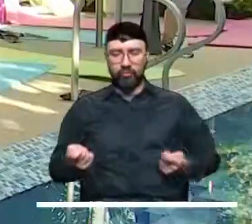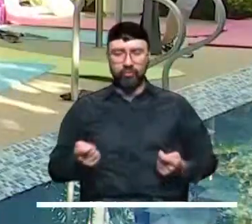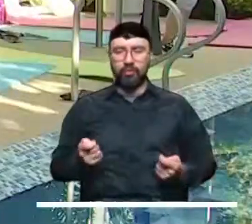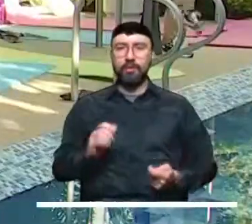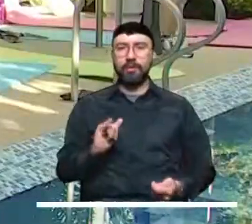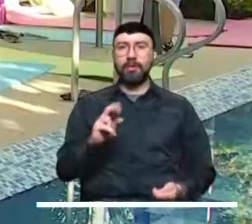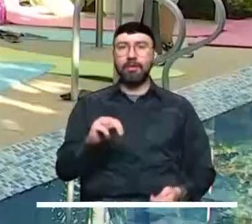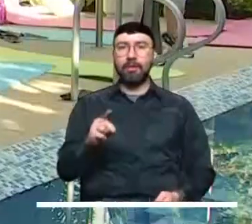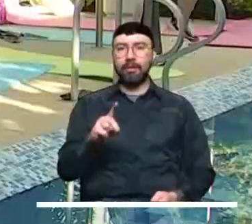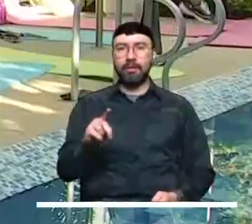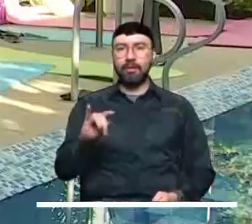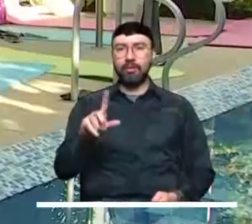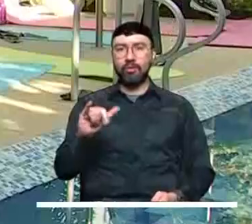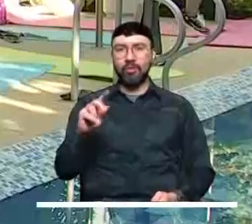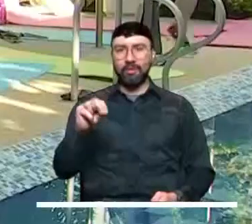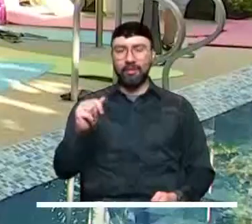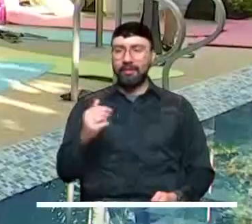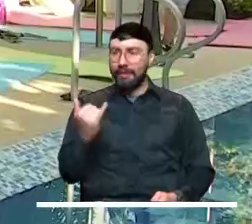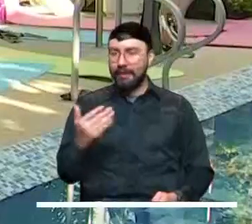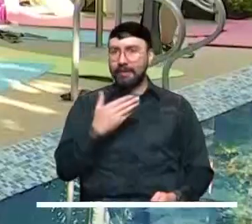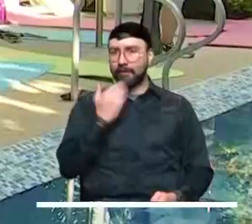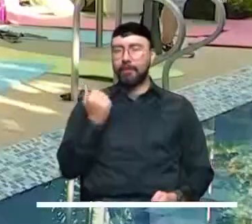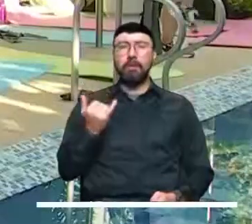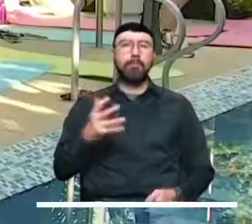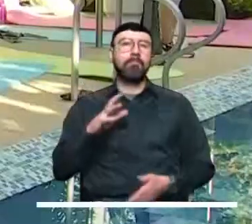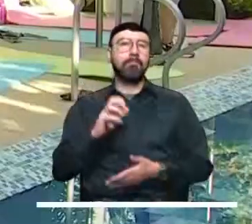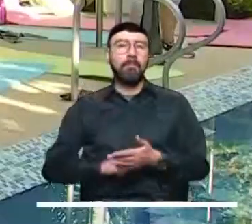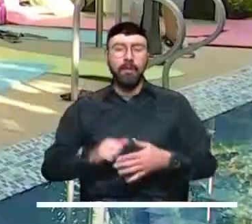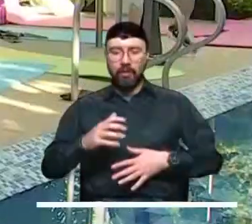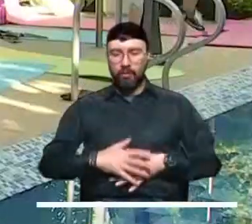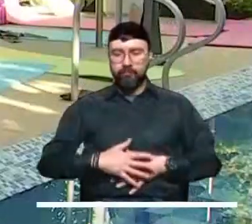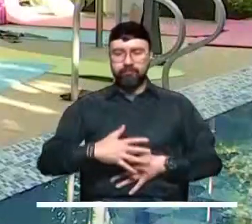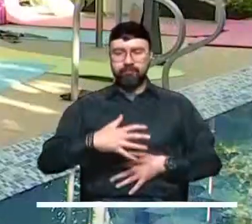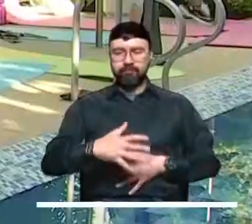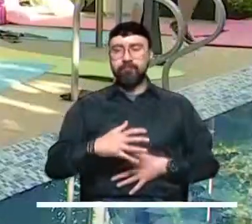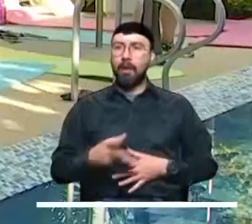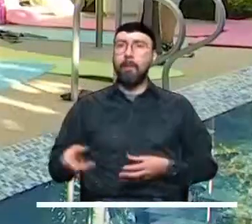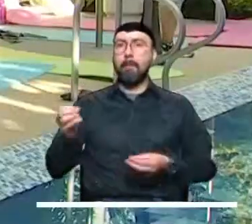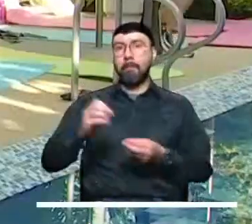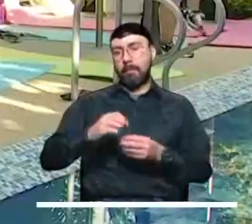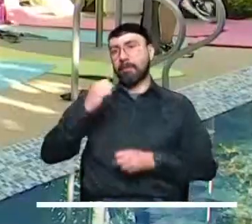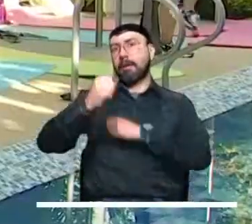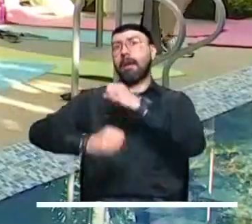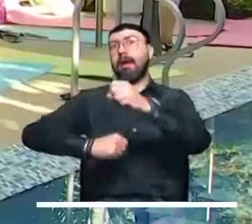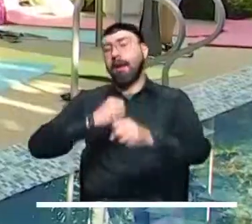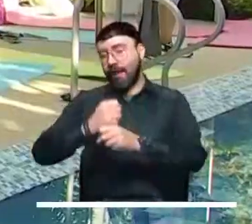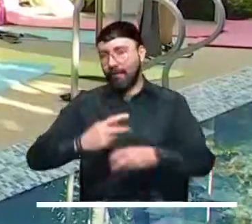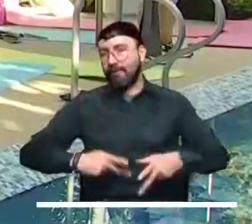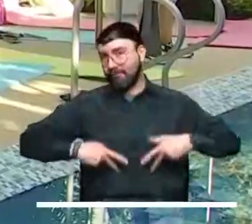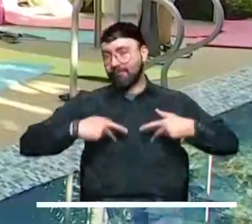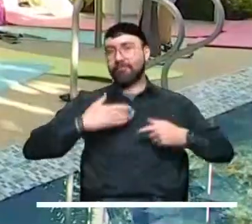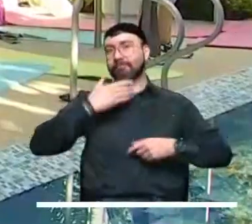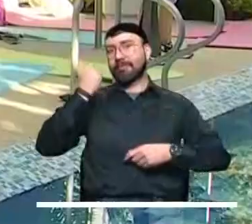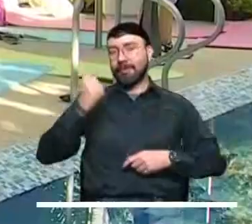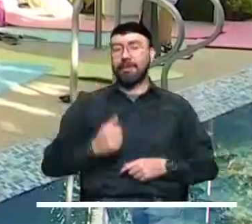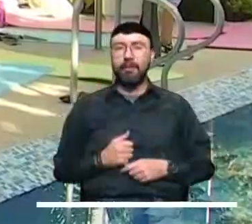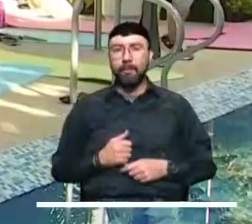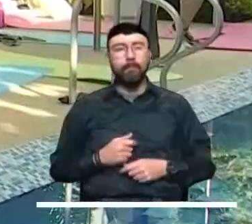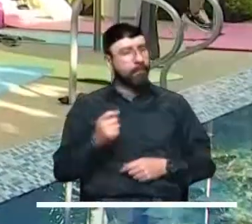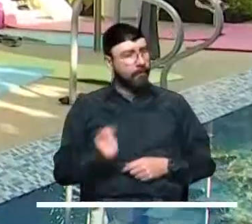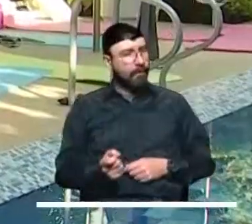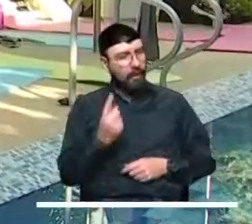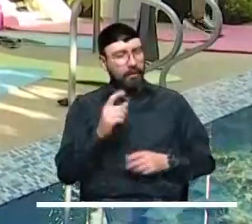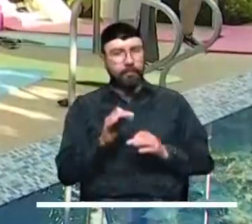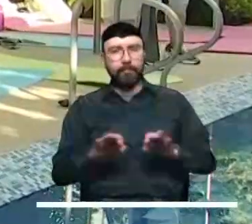una mejor sensibilidad de la insulina, a menores valores de inflamación y a mayor longevidad. Una cosa importante es, si ustedes